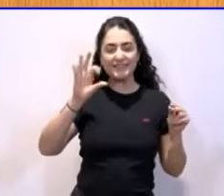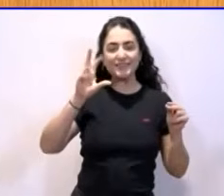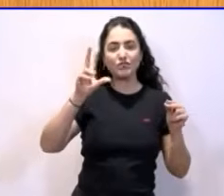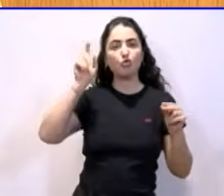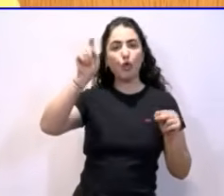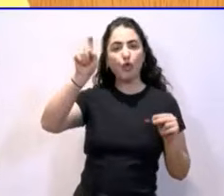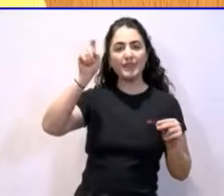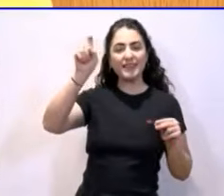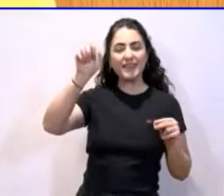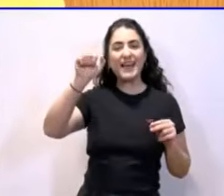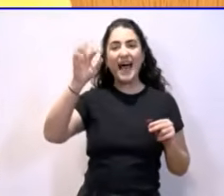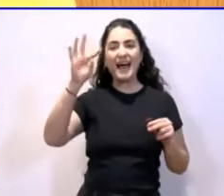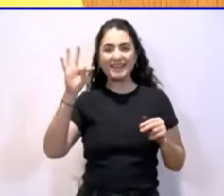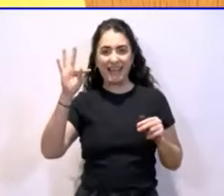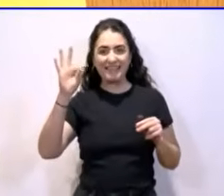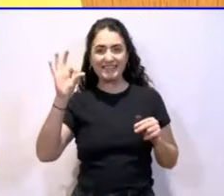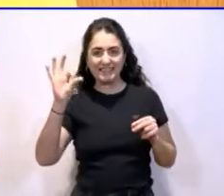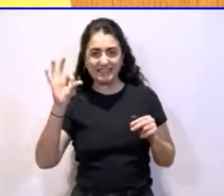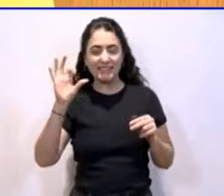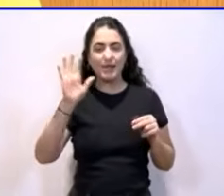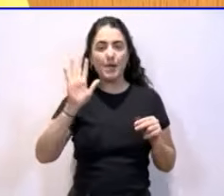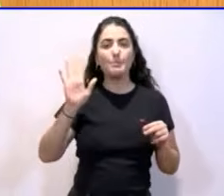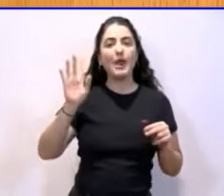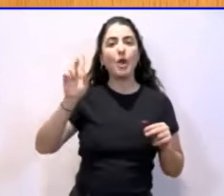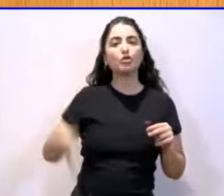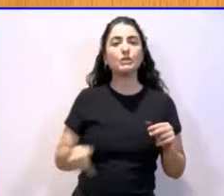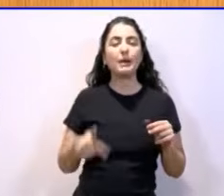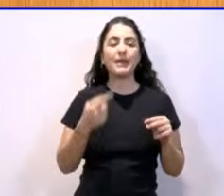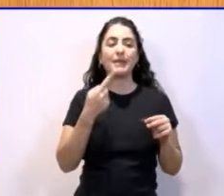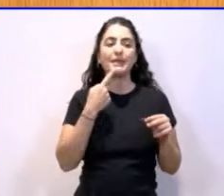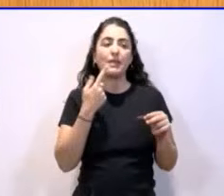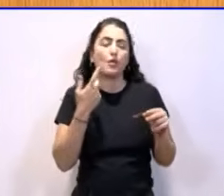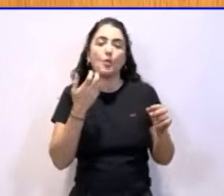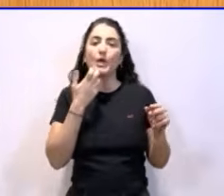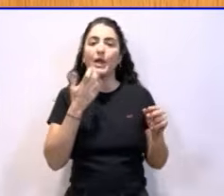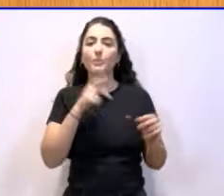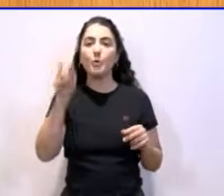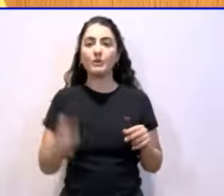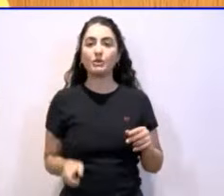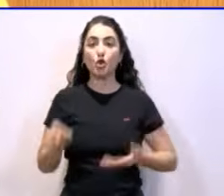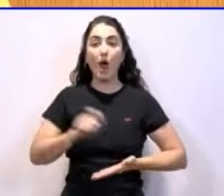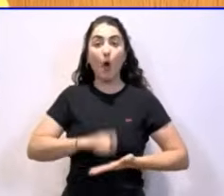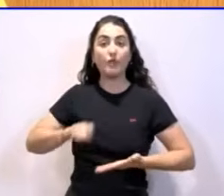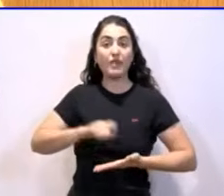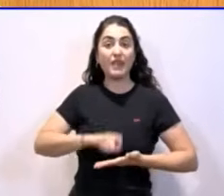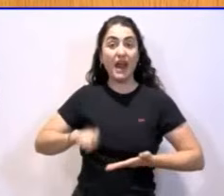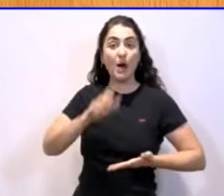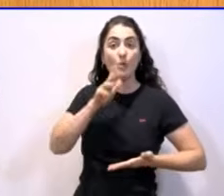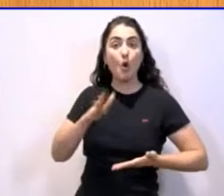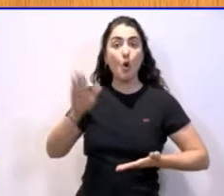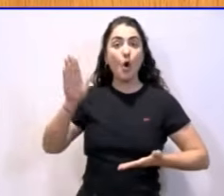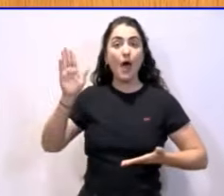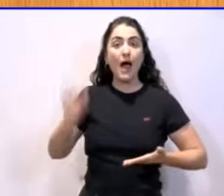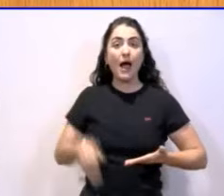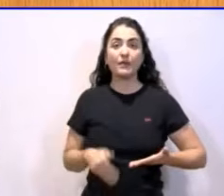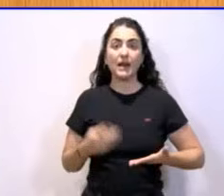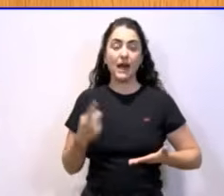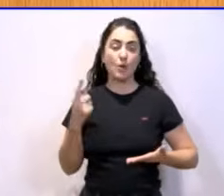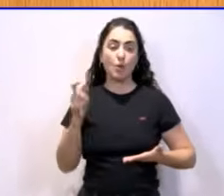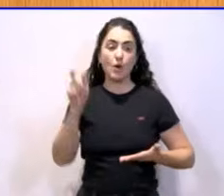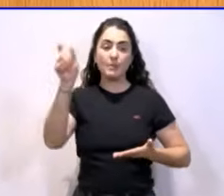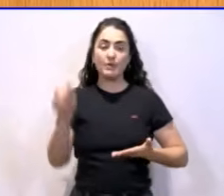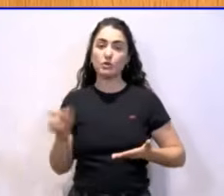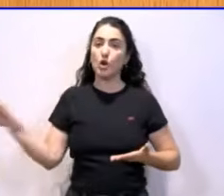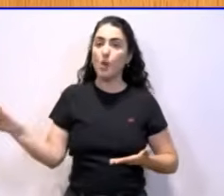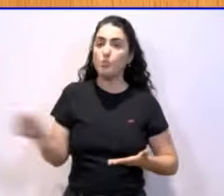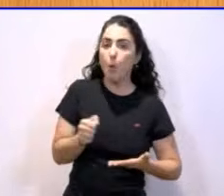los ATES, pero también voy a hablar del que está en una oficina, porque al final tener a alguien que nos